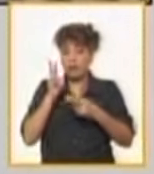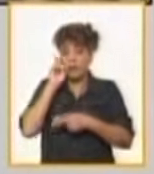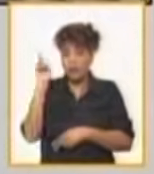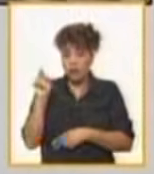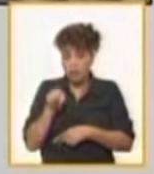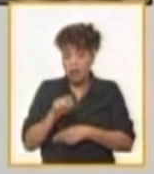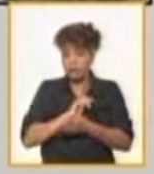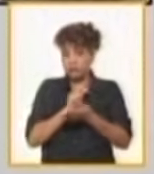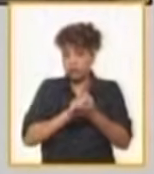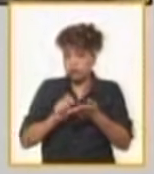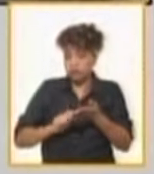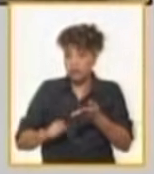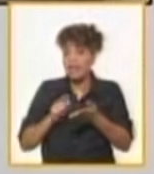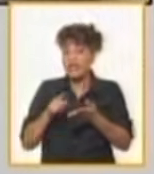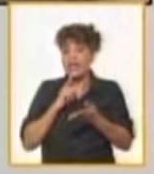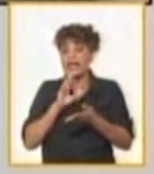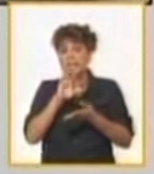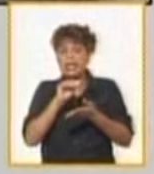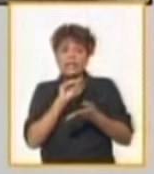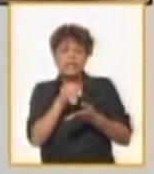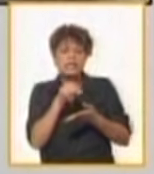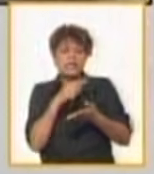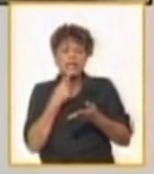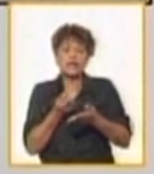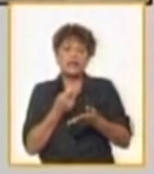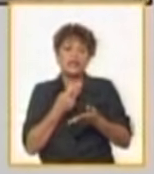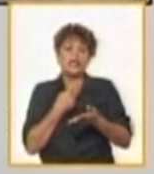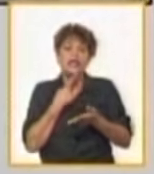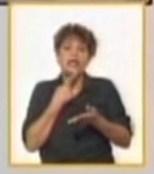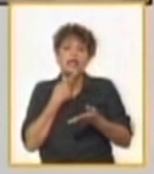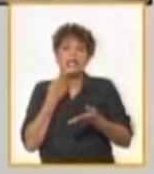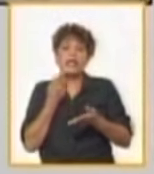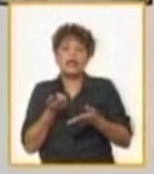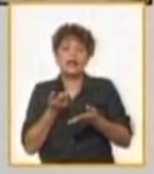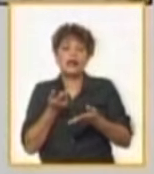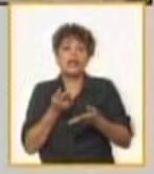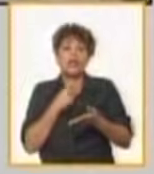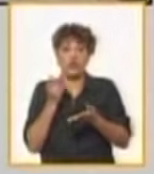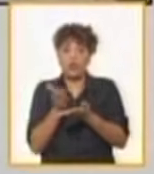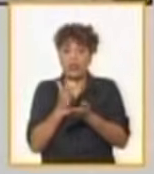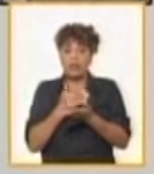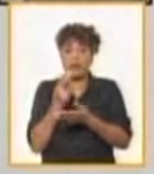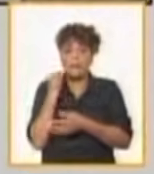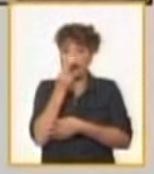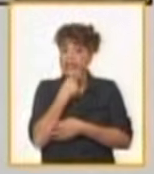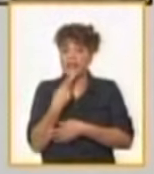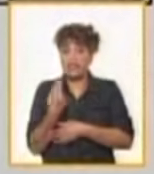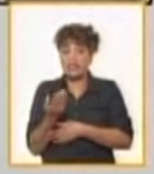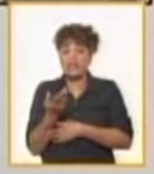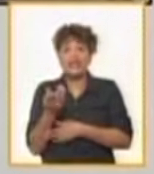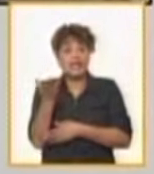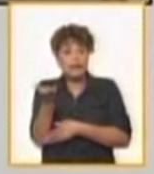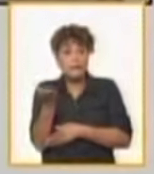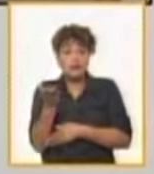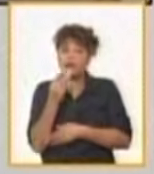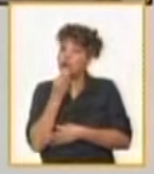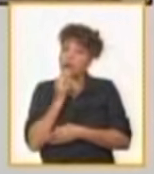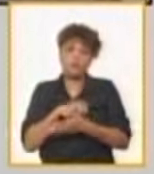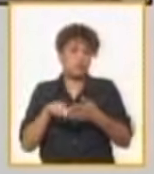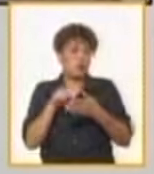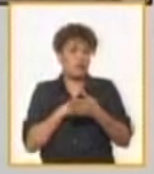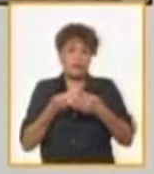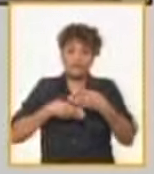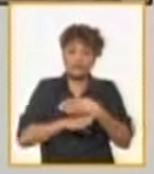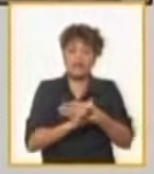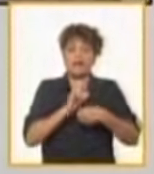le impidieron la entrada a la cárcel de los libros de Martí que solicitó. Y tuvo que citar a Martí